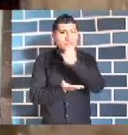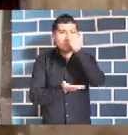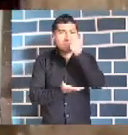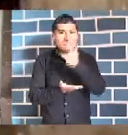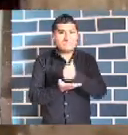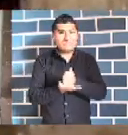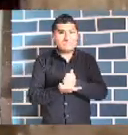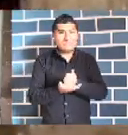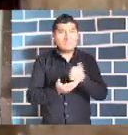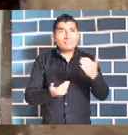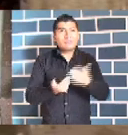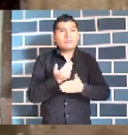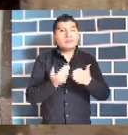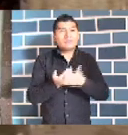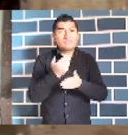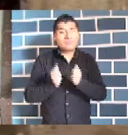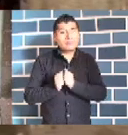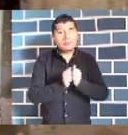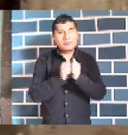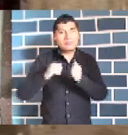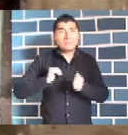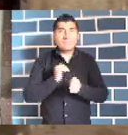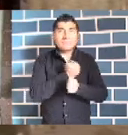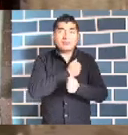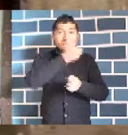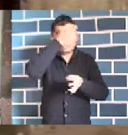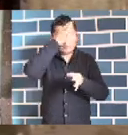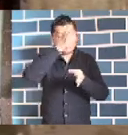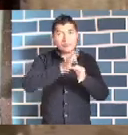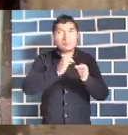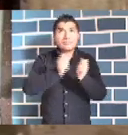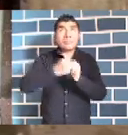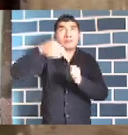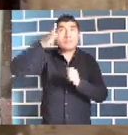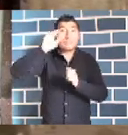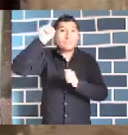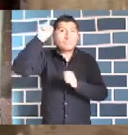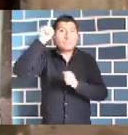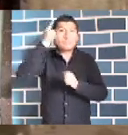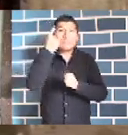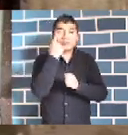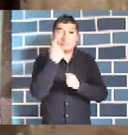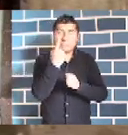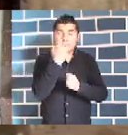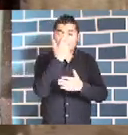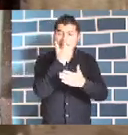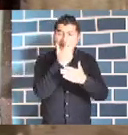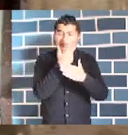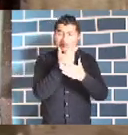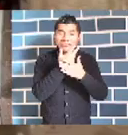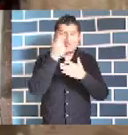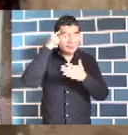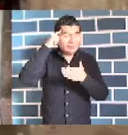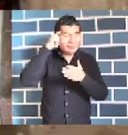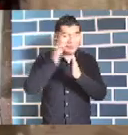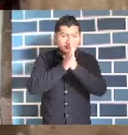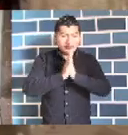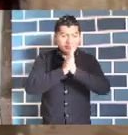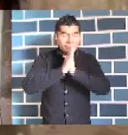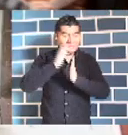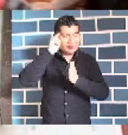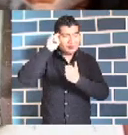renovamos juntos nuestra fe en el dios uno y trino diciendo creo en dios padre